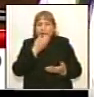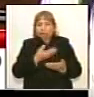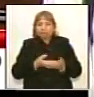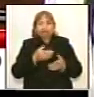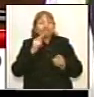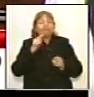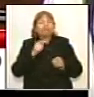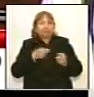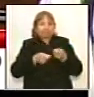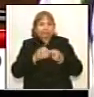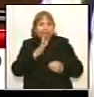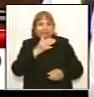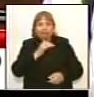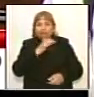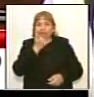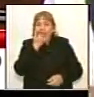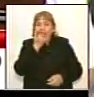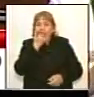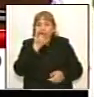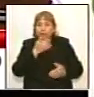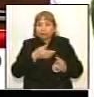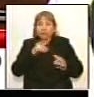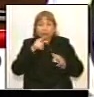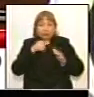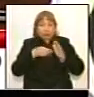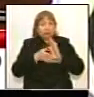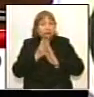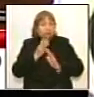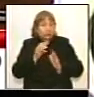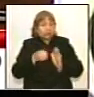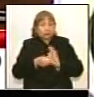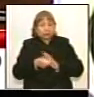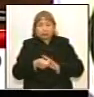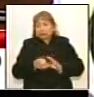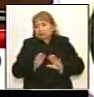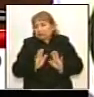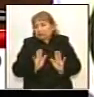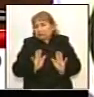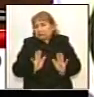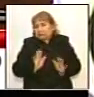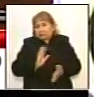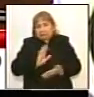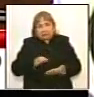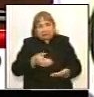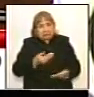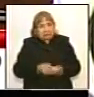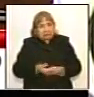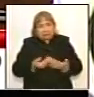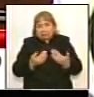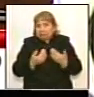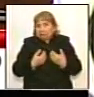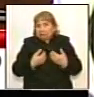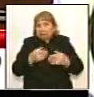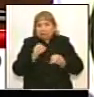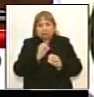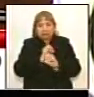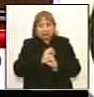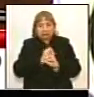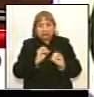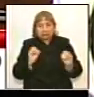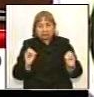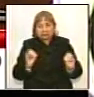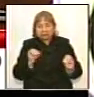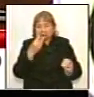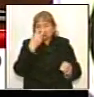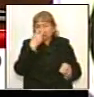falta administrativa. Se va a convertir en delito. Eso es todo. Y no tiene nada que ver con el tema